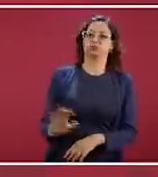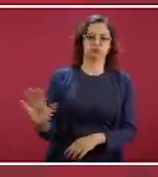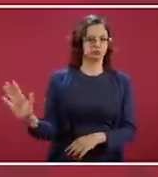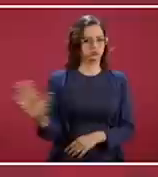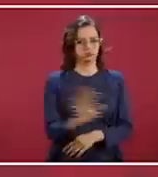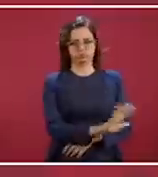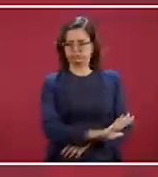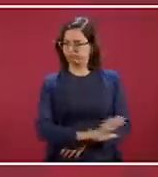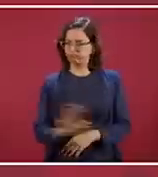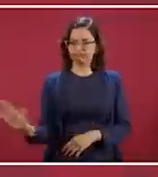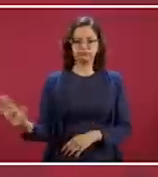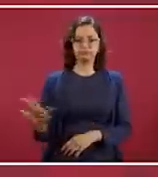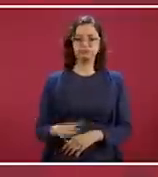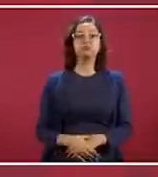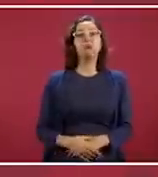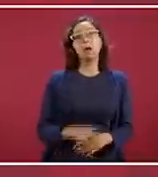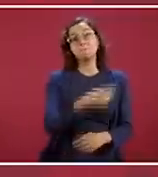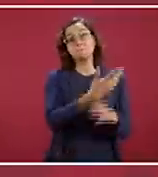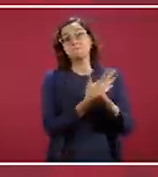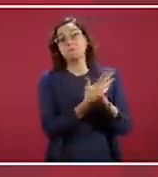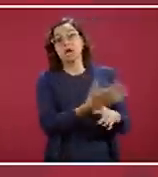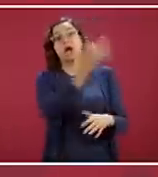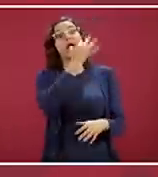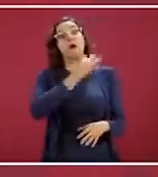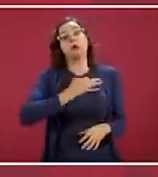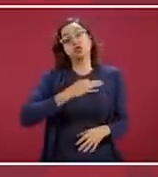o como emisario.